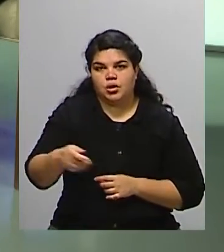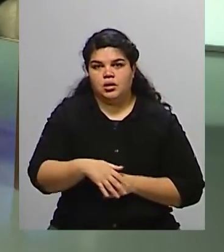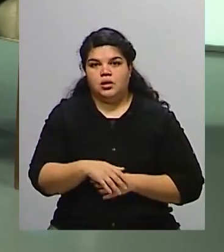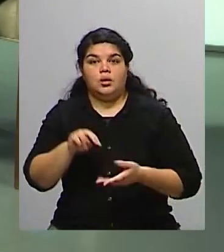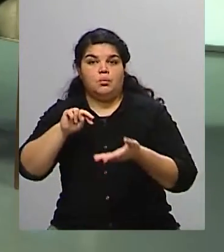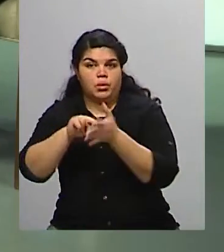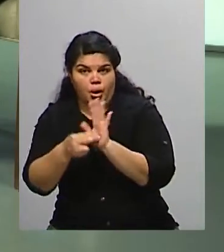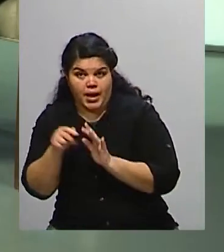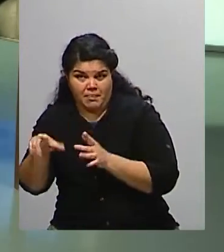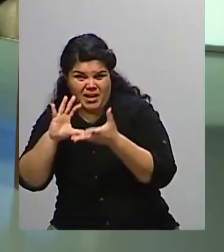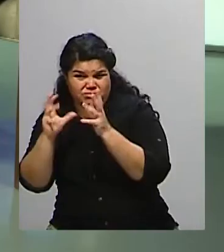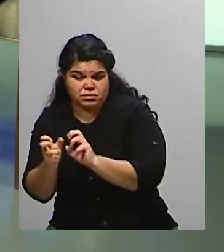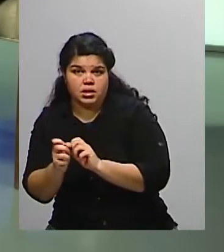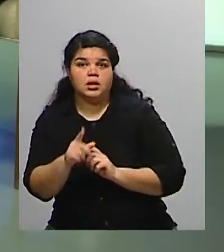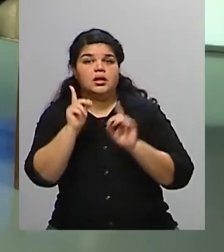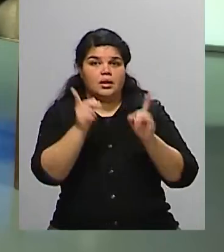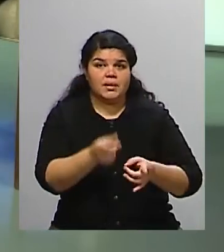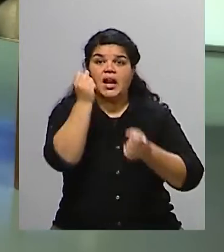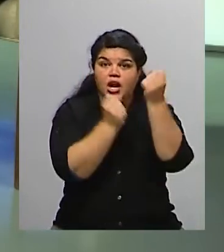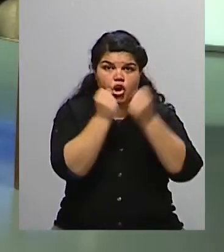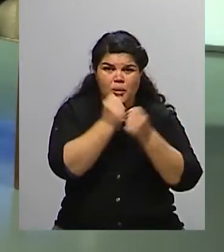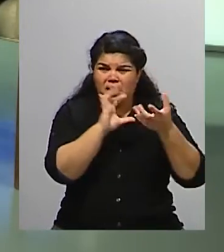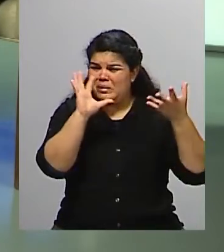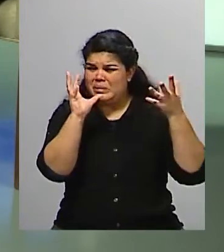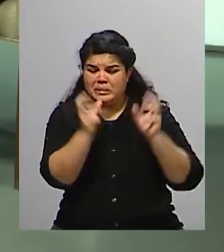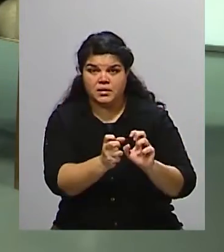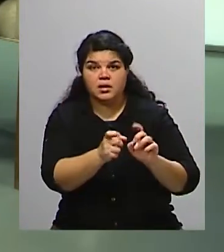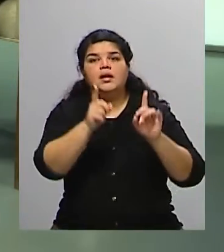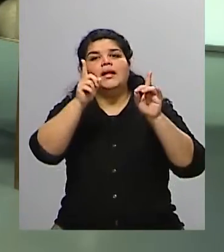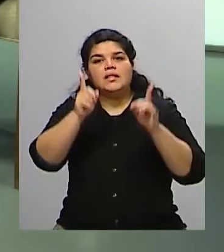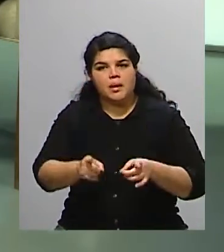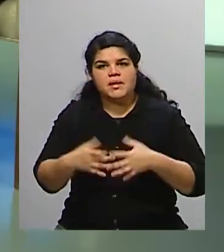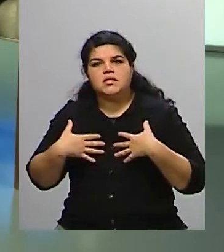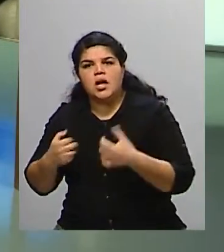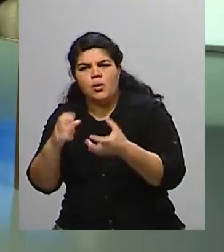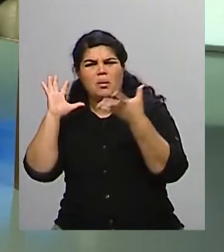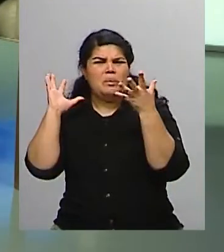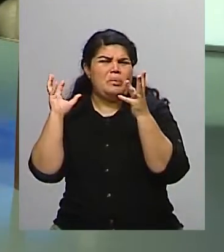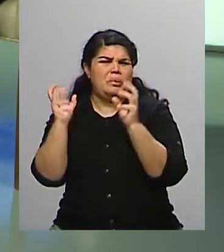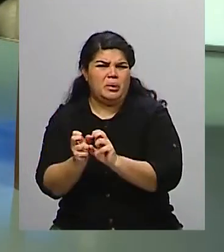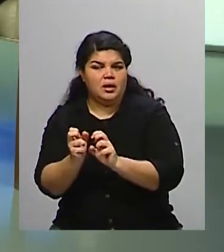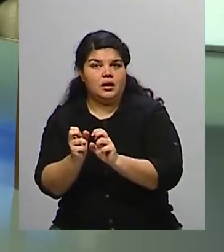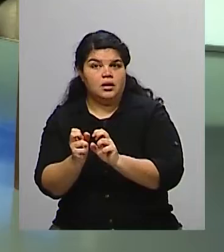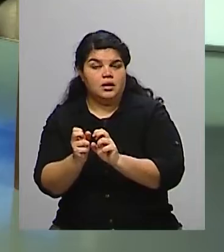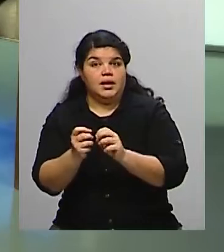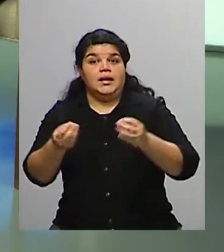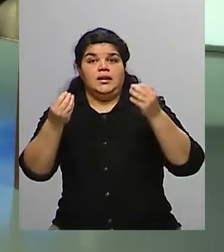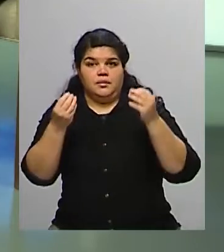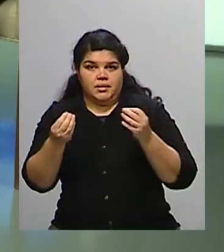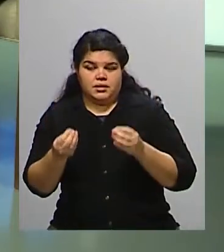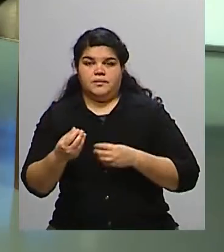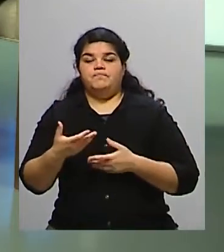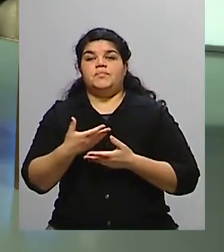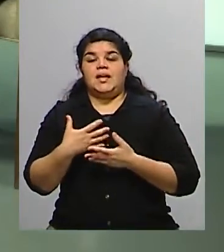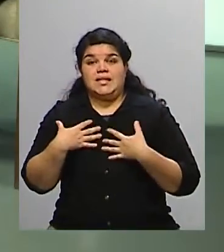crisis en la economía en general y obviamente una crisis también en el sistema de salud. Y esto lo digo porque hace ya tiempo se viene hablando de que en la salud privada